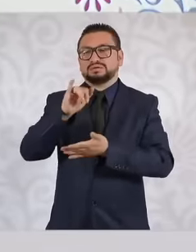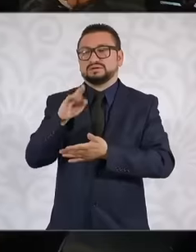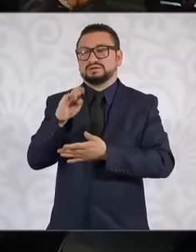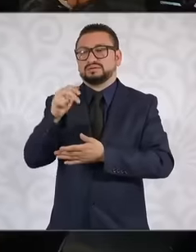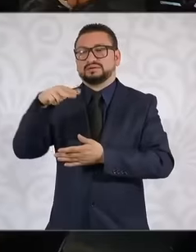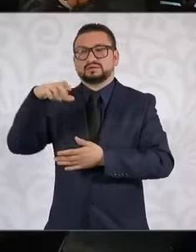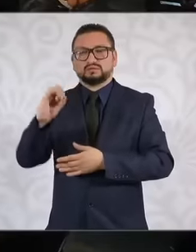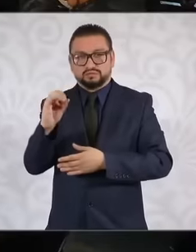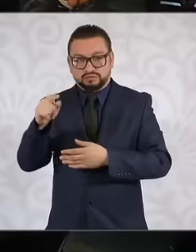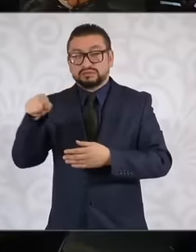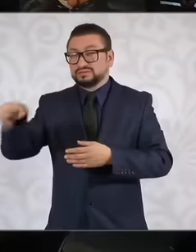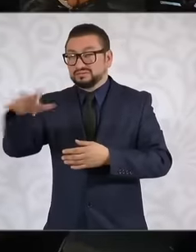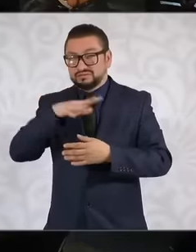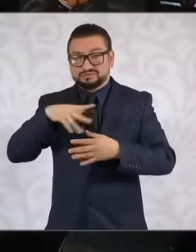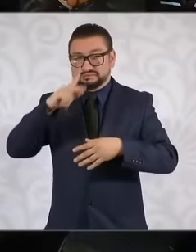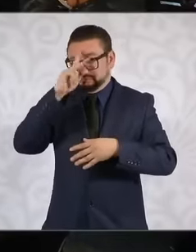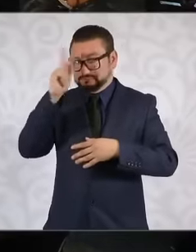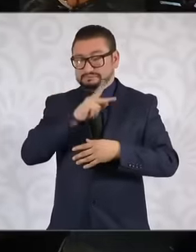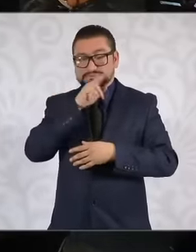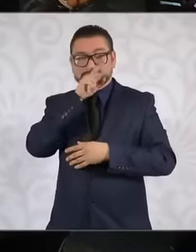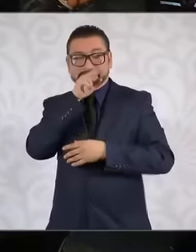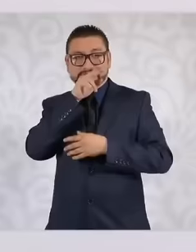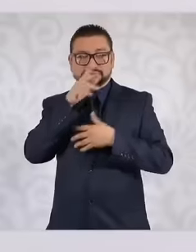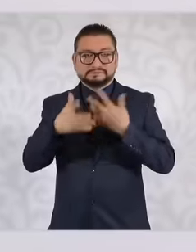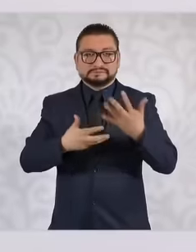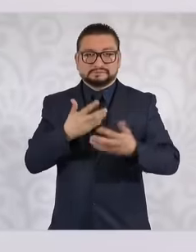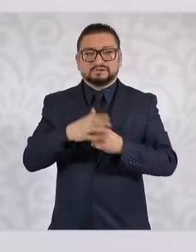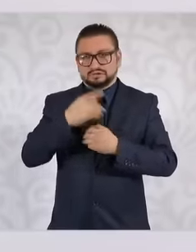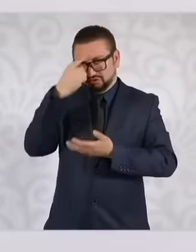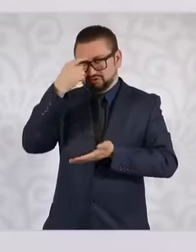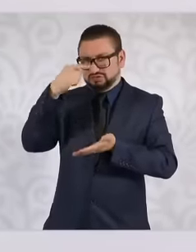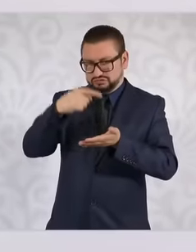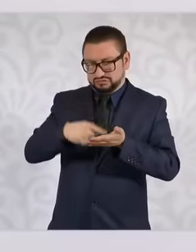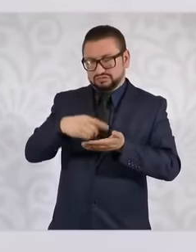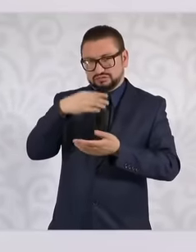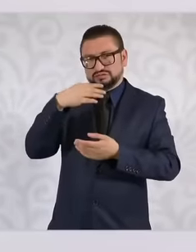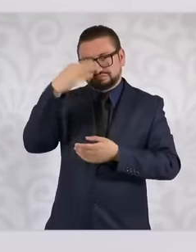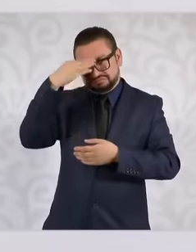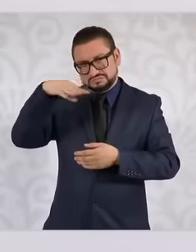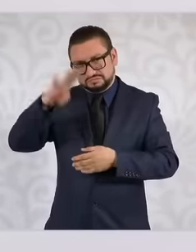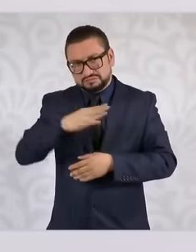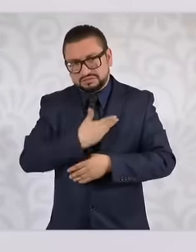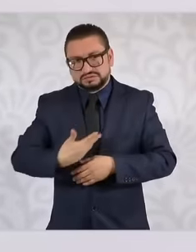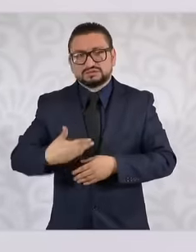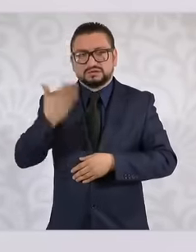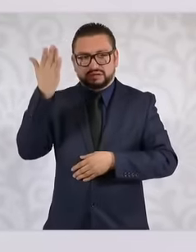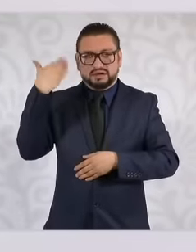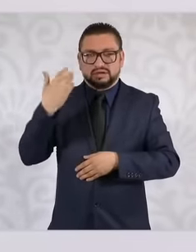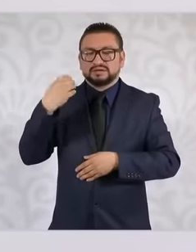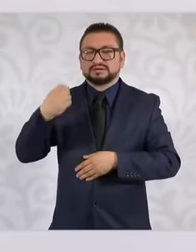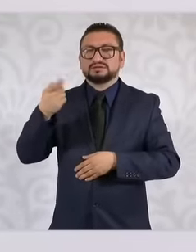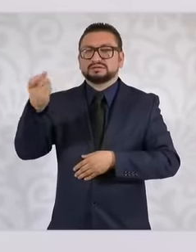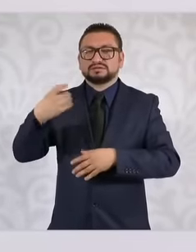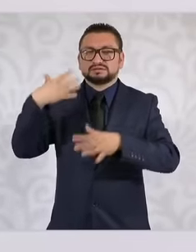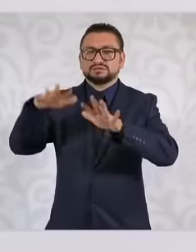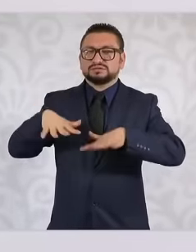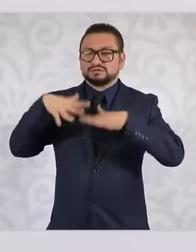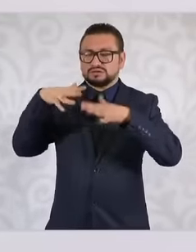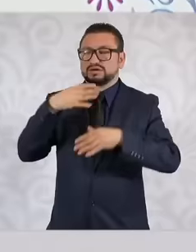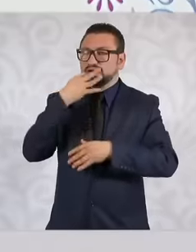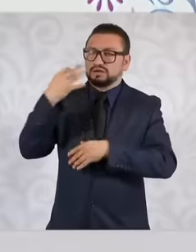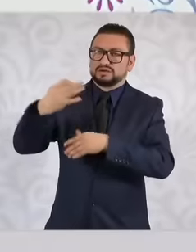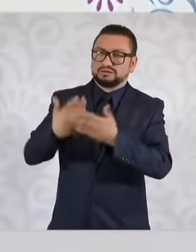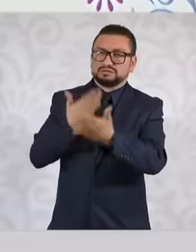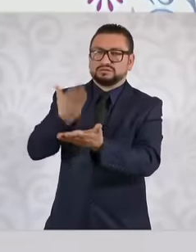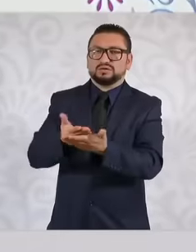Entonces, realmente hay una enorme preocupación. Y creo, señora presidenta, nosotros lo planteamos en la Asamblea General ahora, que la